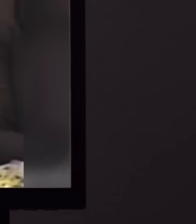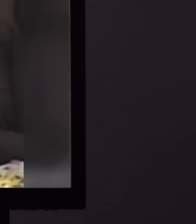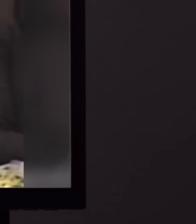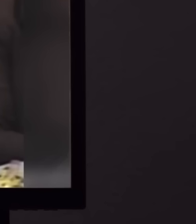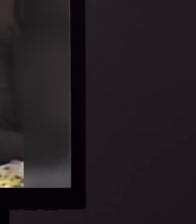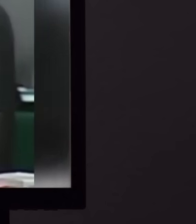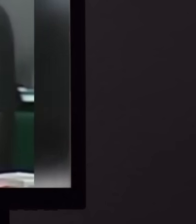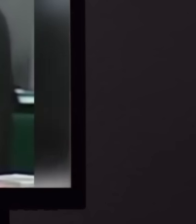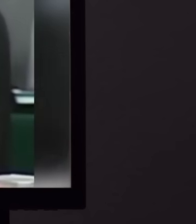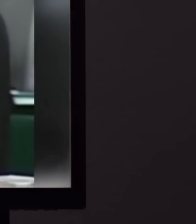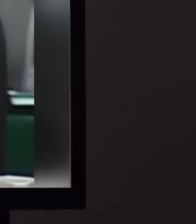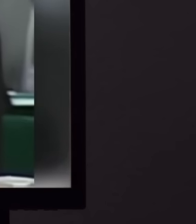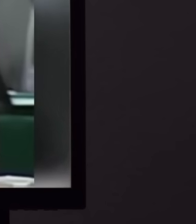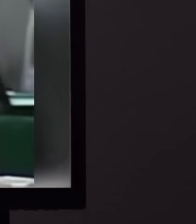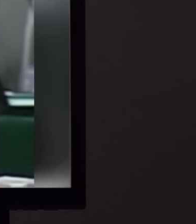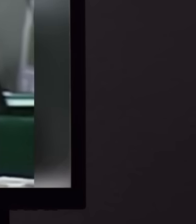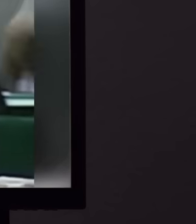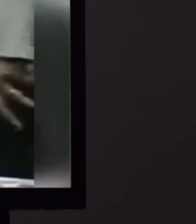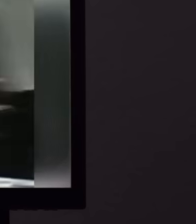más, y con los descuentos quedan